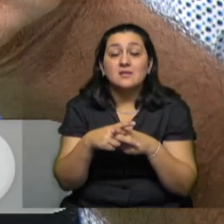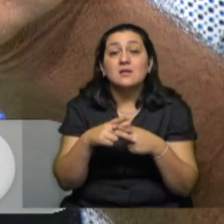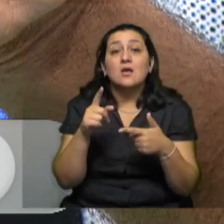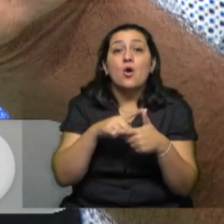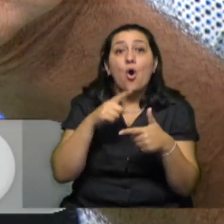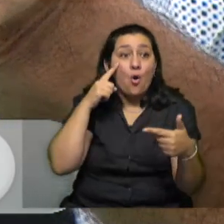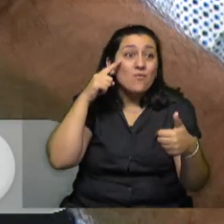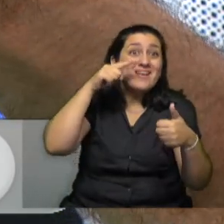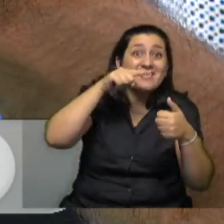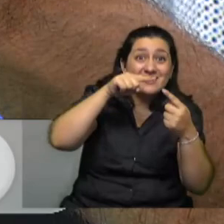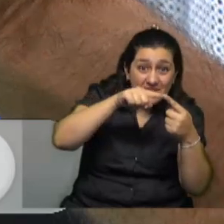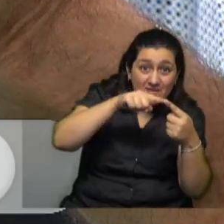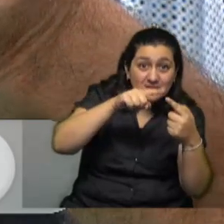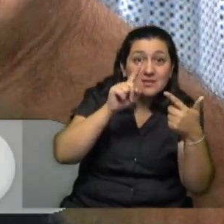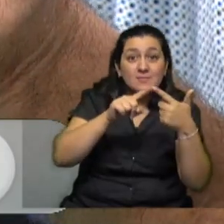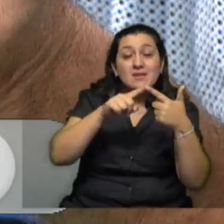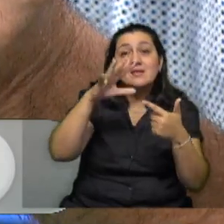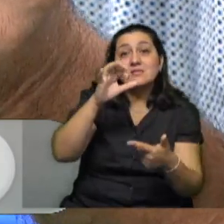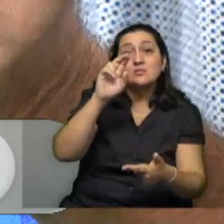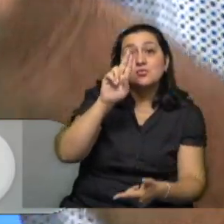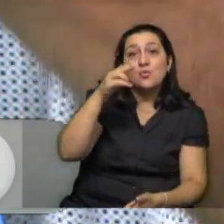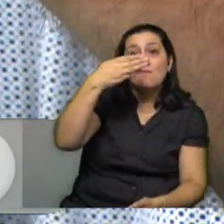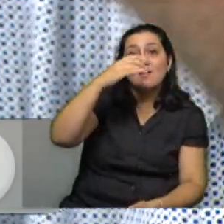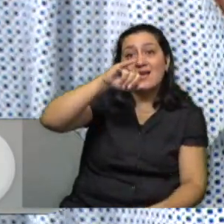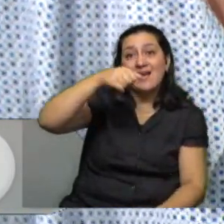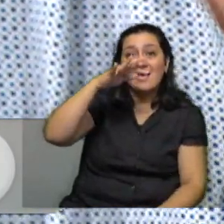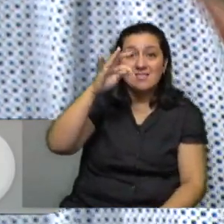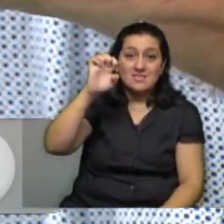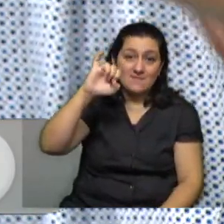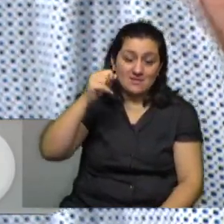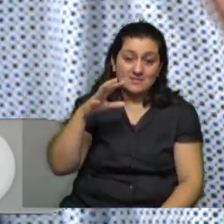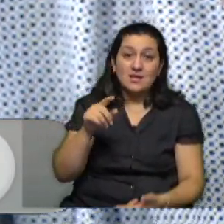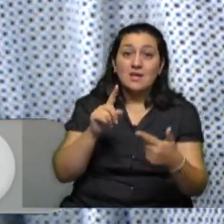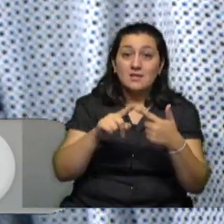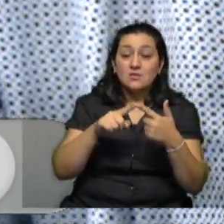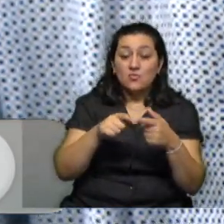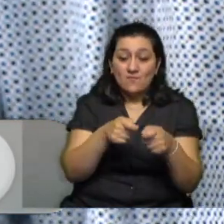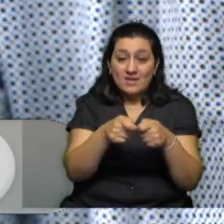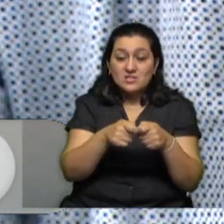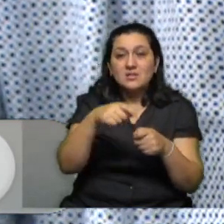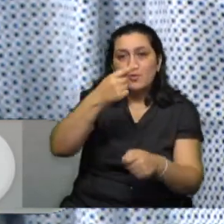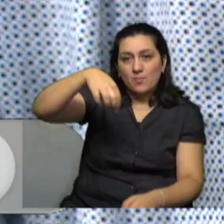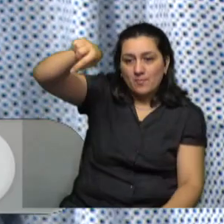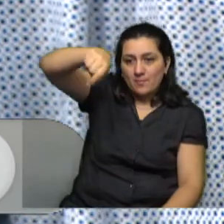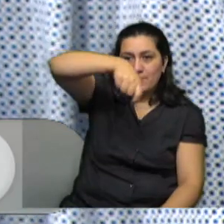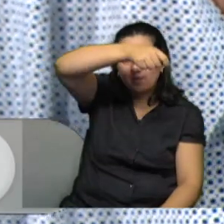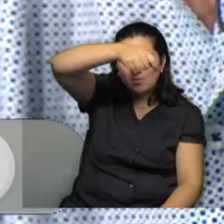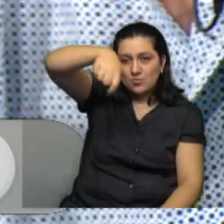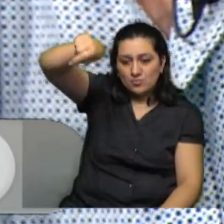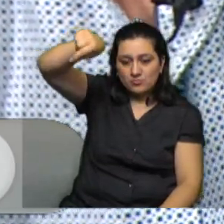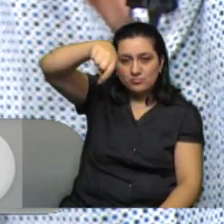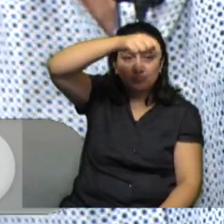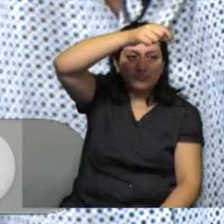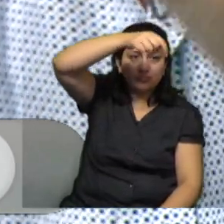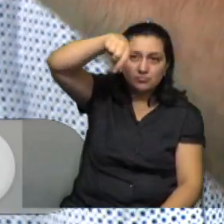subjetivamente, digamos, de alguna manera. Acá tenemos, por ejemplo, varillas radiestésicas. Ajá. Acá tenemos un péndulo que mucha gente utiliza todavía. Ahora está muy de moda también. Está muy